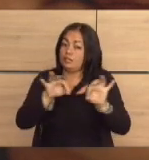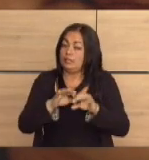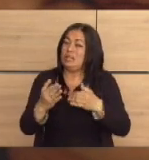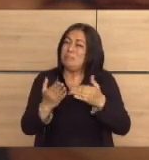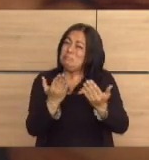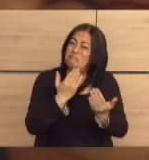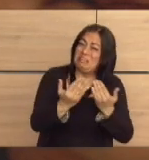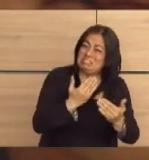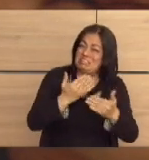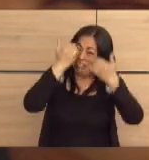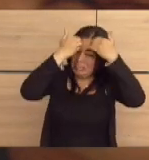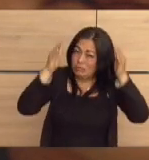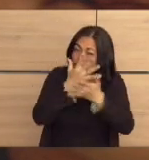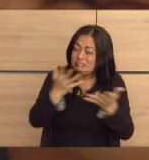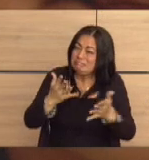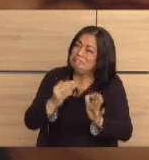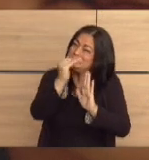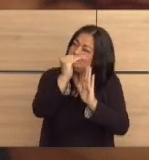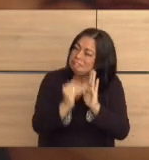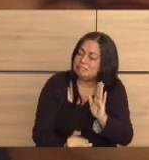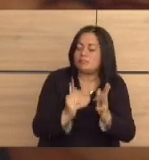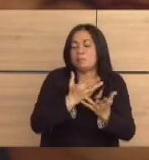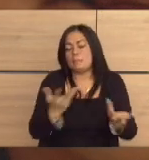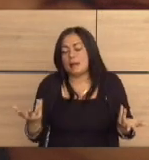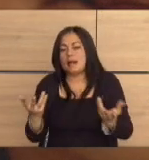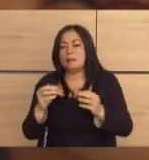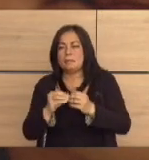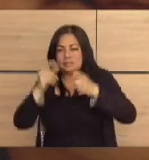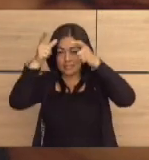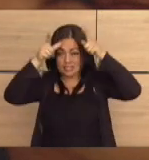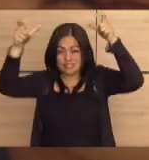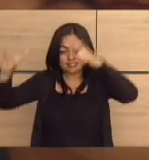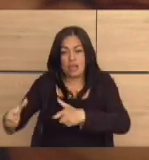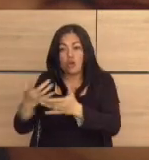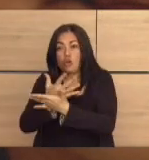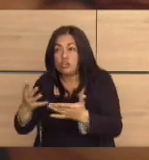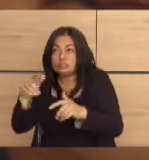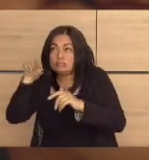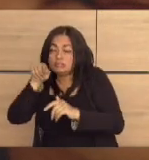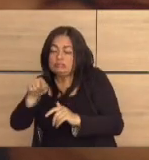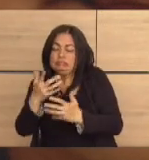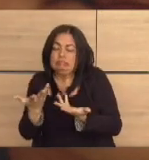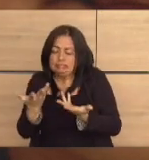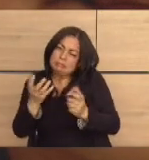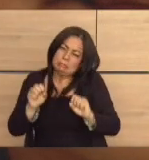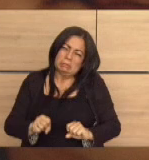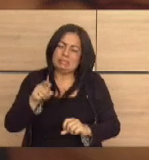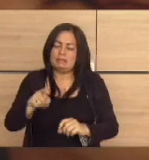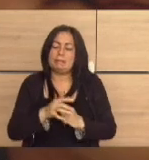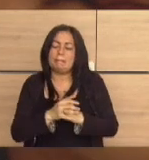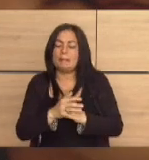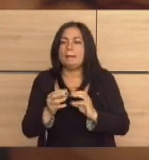baja, al igual que en general de todas las instancias del Estado y de la institucionalidad misma como una posibilidad